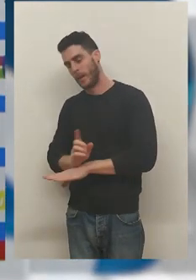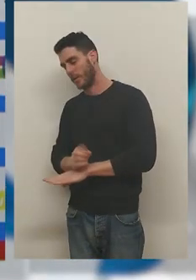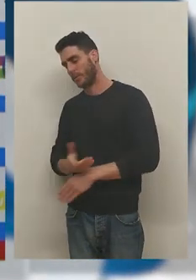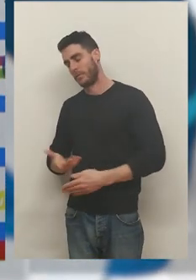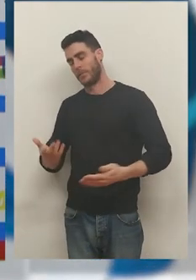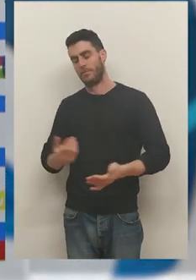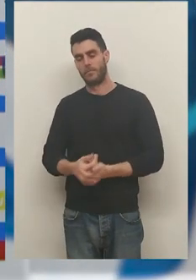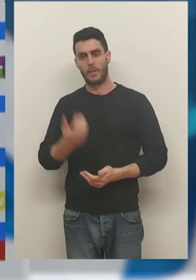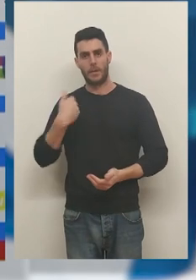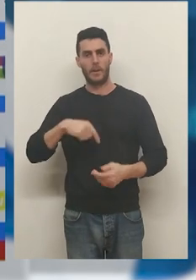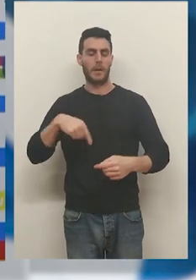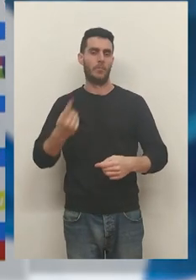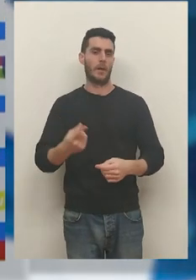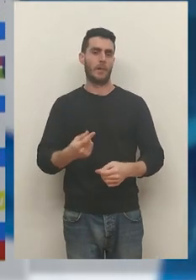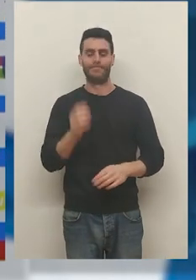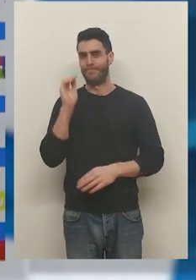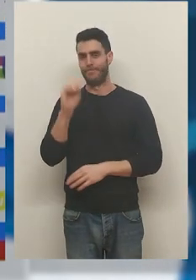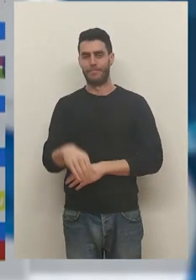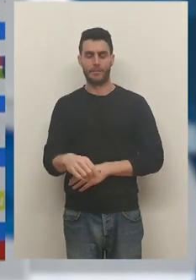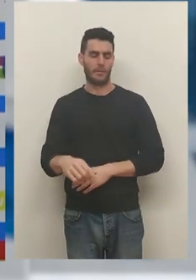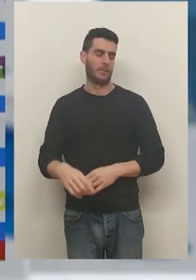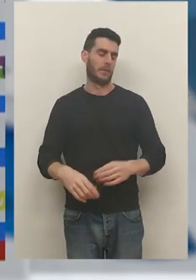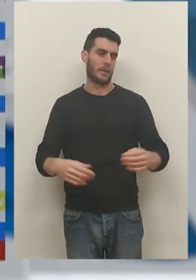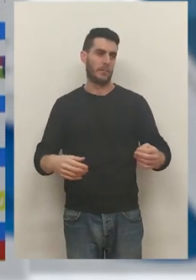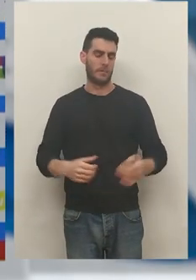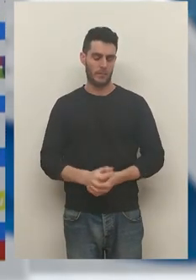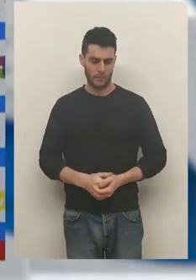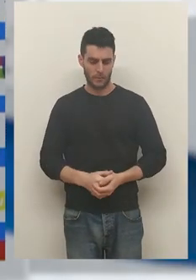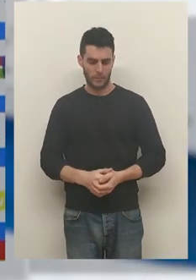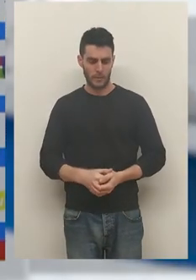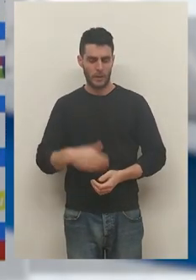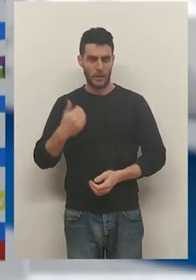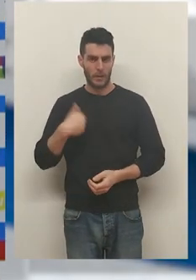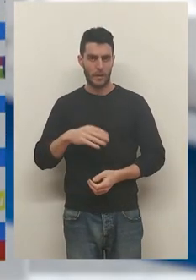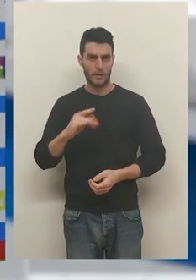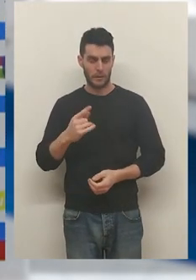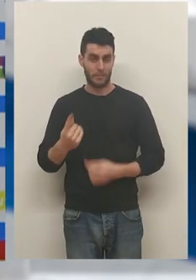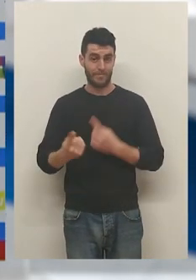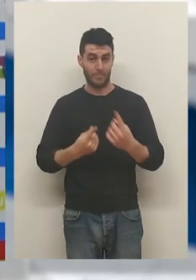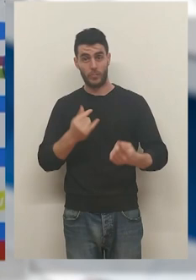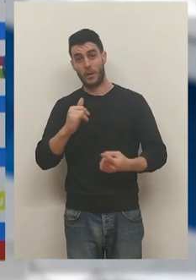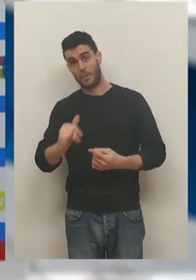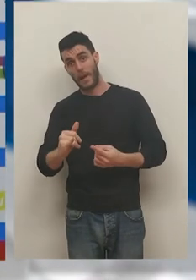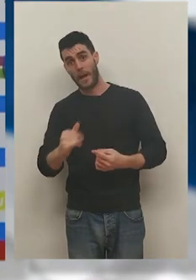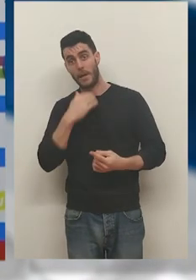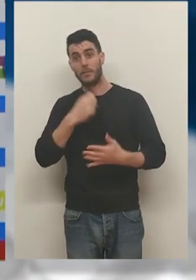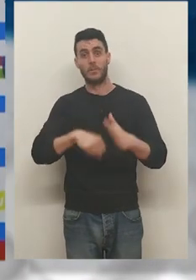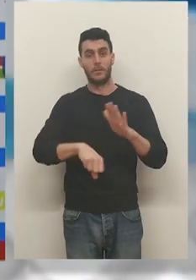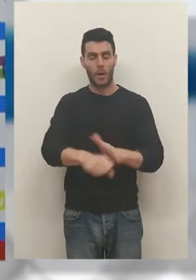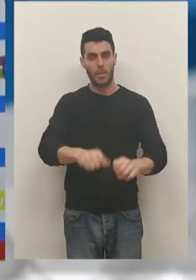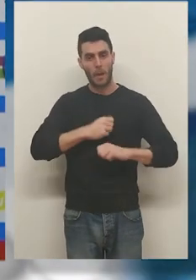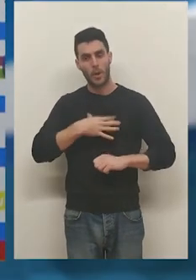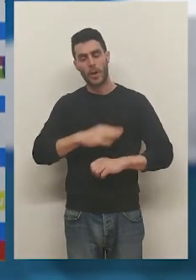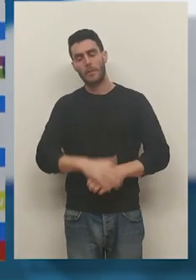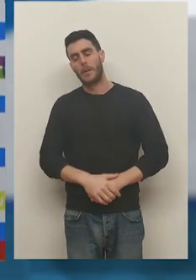todo pero bueno el gol ya desvirtuado bastante y luego Bueno pues sí que hemos tenido alguna acción que Nos podía haber